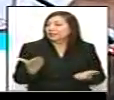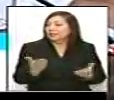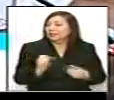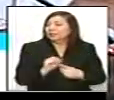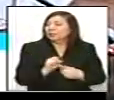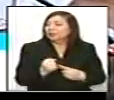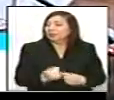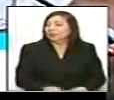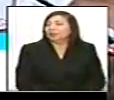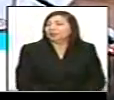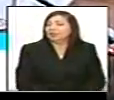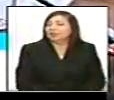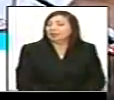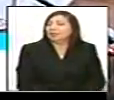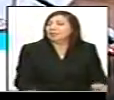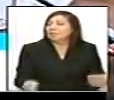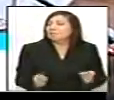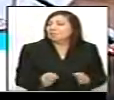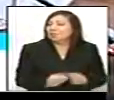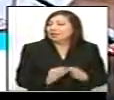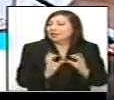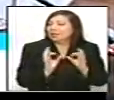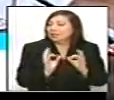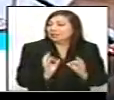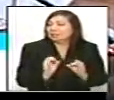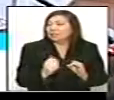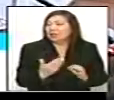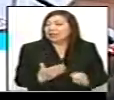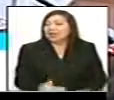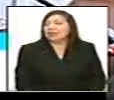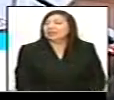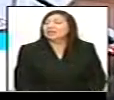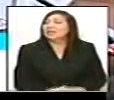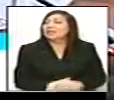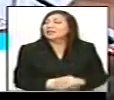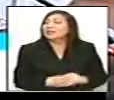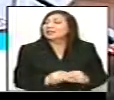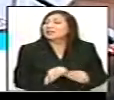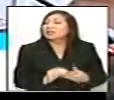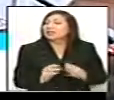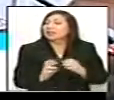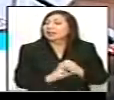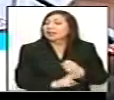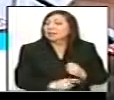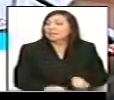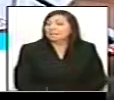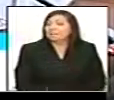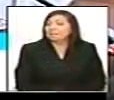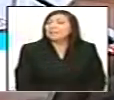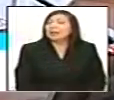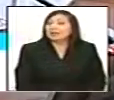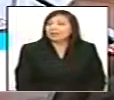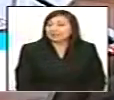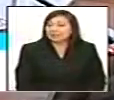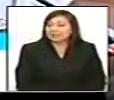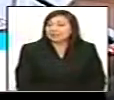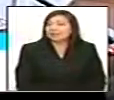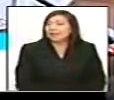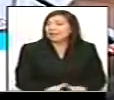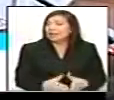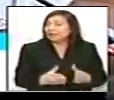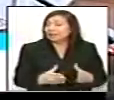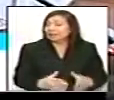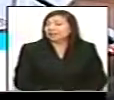social. La pequeña minería siempre ha existido históricamente en el país. Y efectivamente las